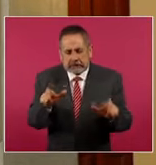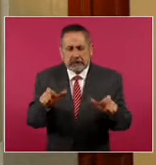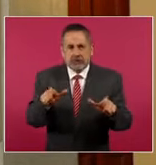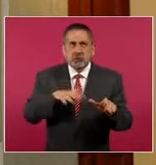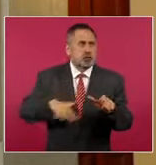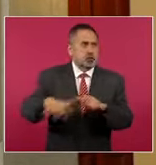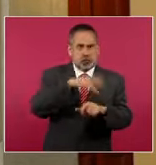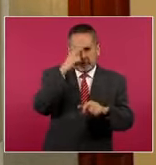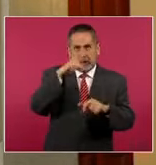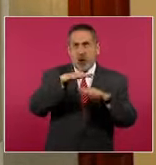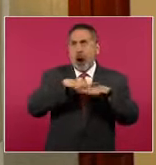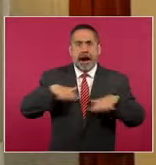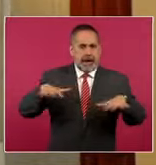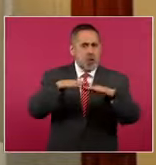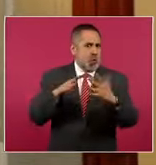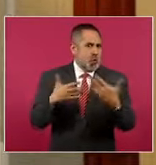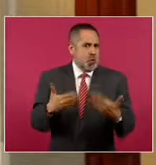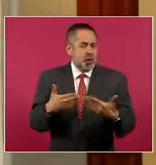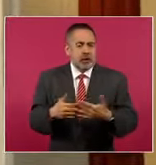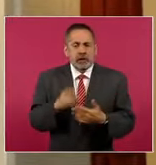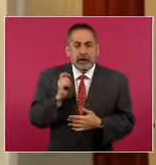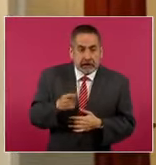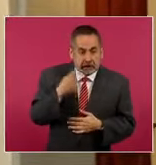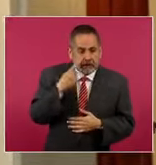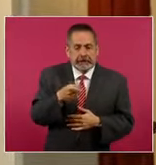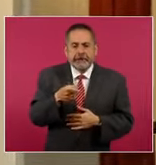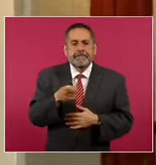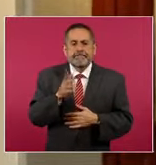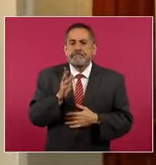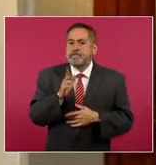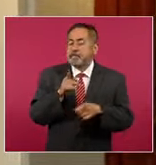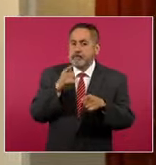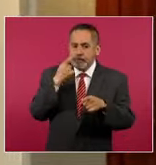aéreo y lo vemos reflejado en que se han estado